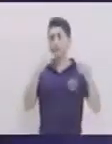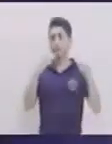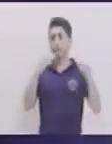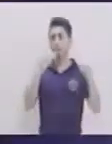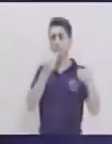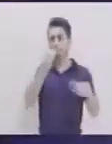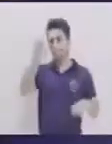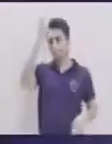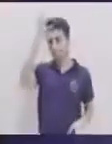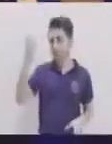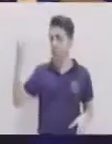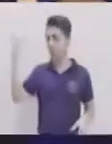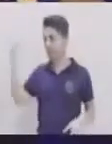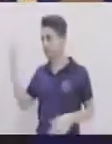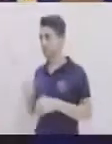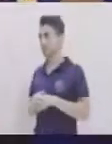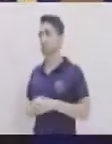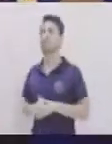en xinca?